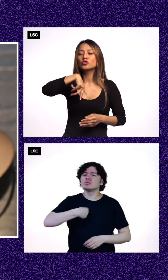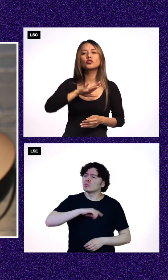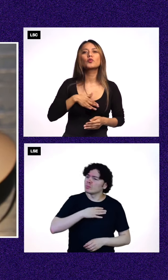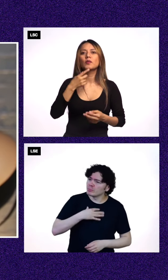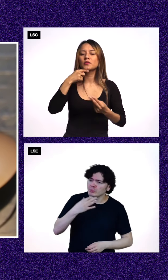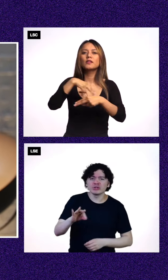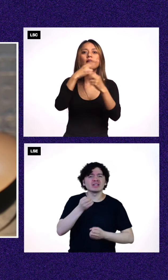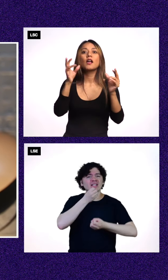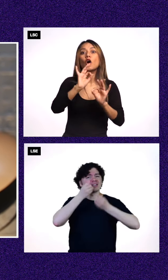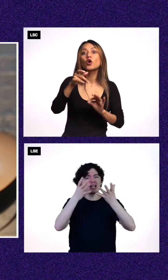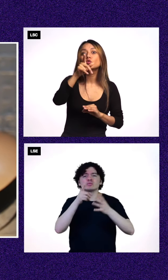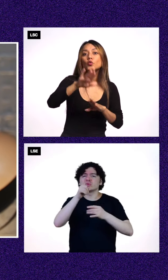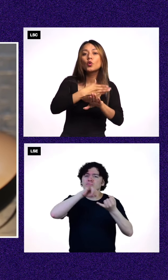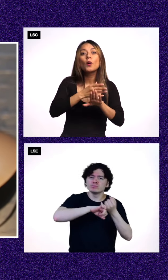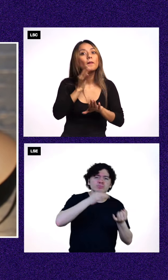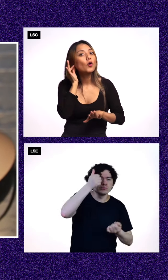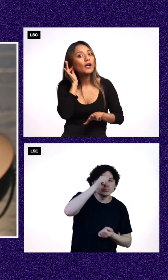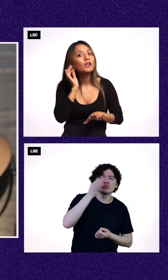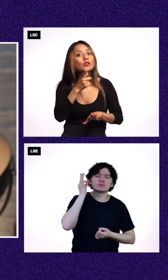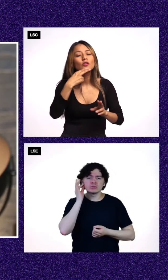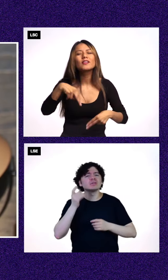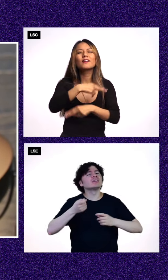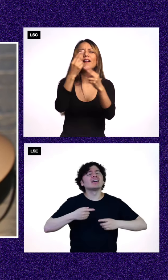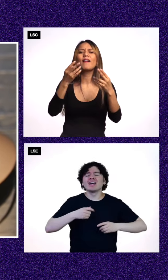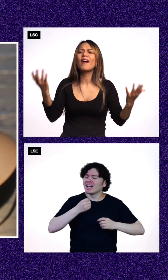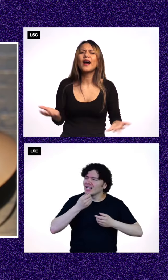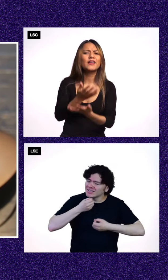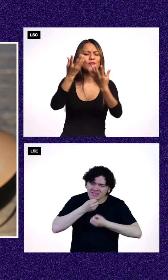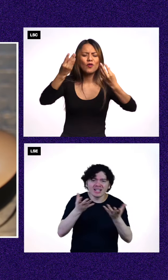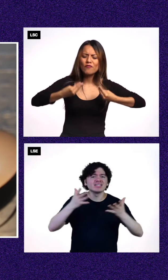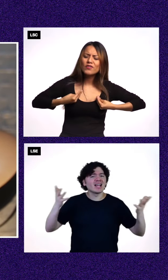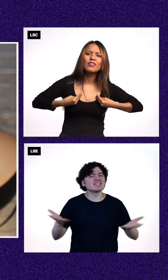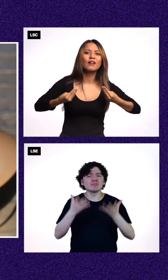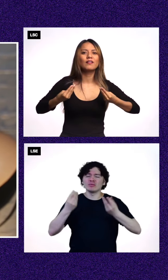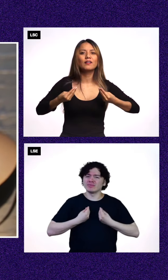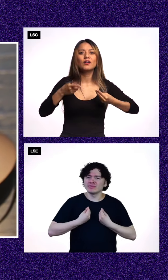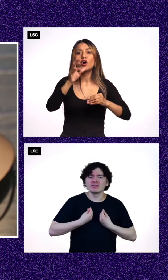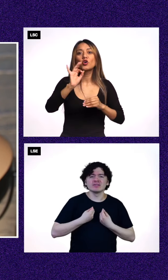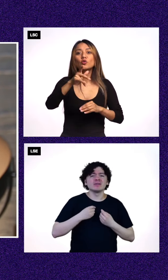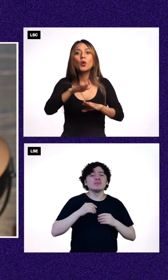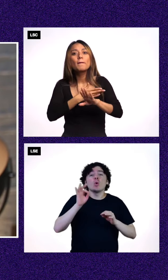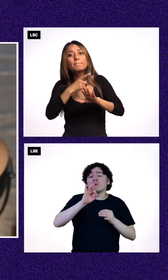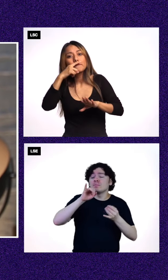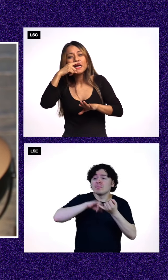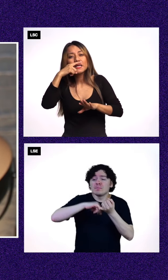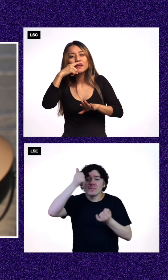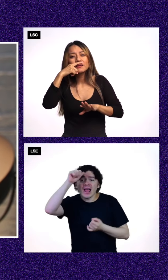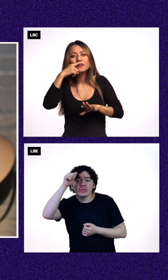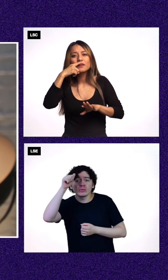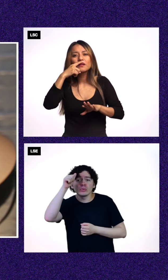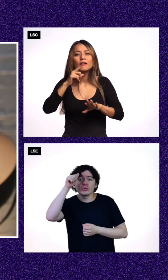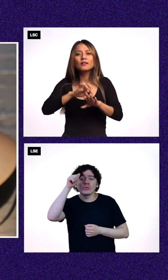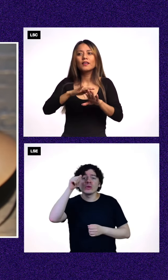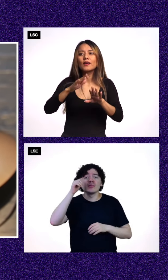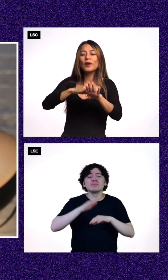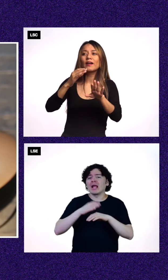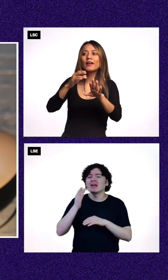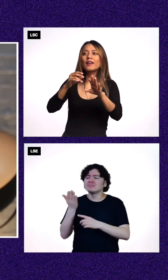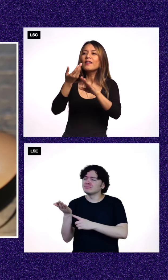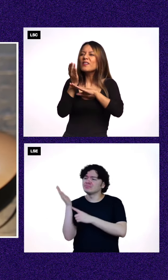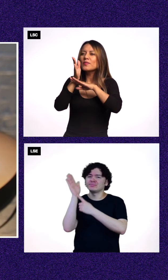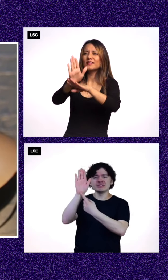¿Quieres ver a tu mujer florecer? Declara ánimo, declara vida sobre ella. ¿Quieres ver a tu marido ser todo aquello para lo que Dios le creó?